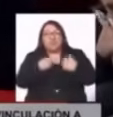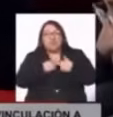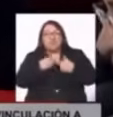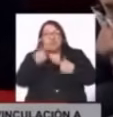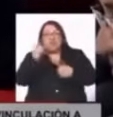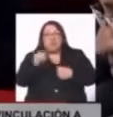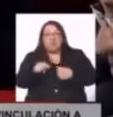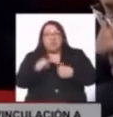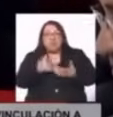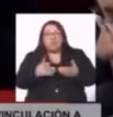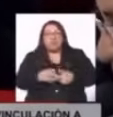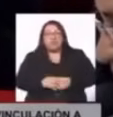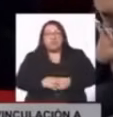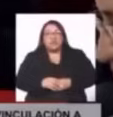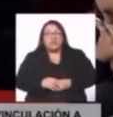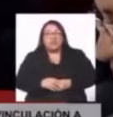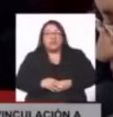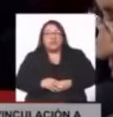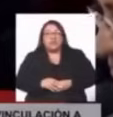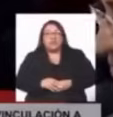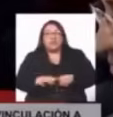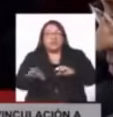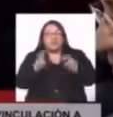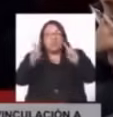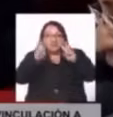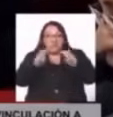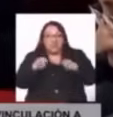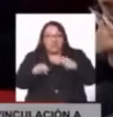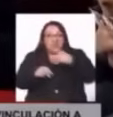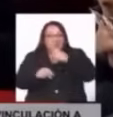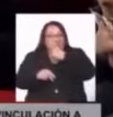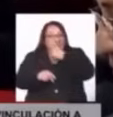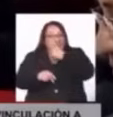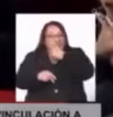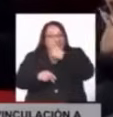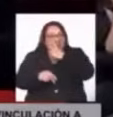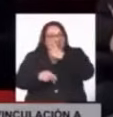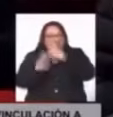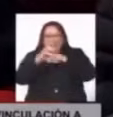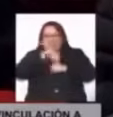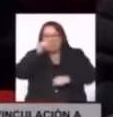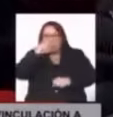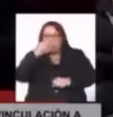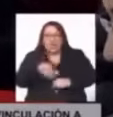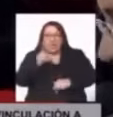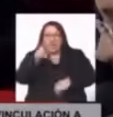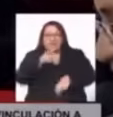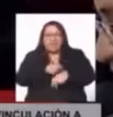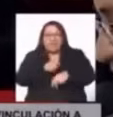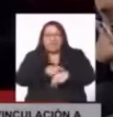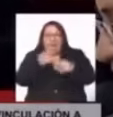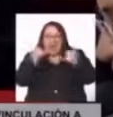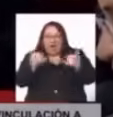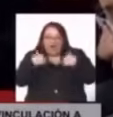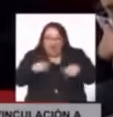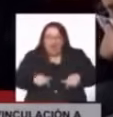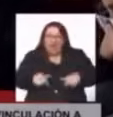ese motivo de haber investigado, de que se descubra la verdad, es que en estos momentos me encuentro